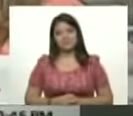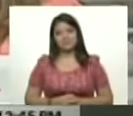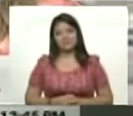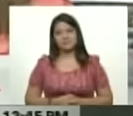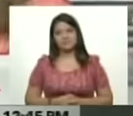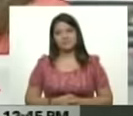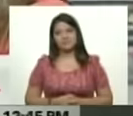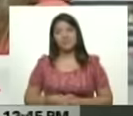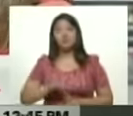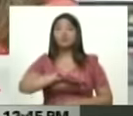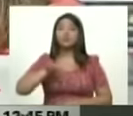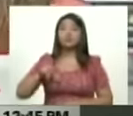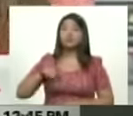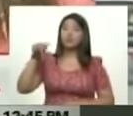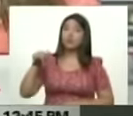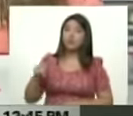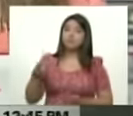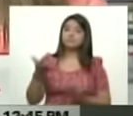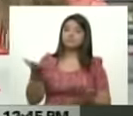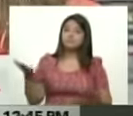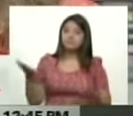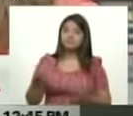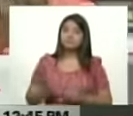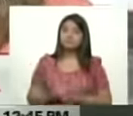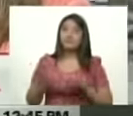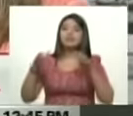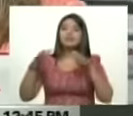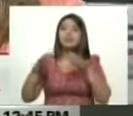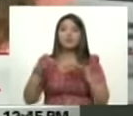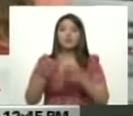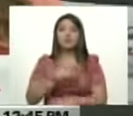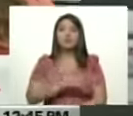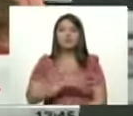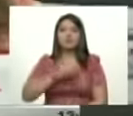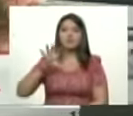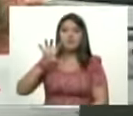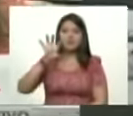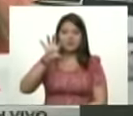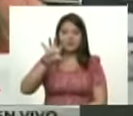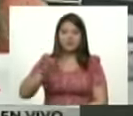Estamos hoy aquí en representación del Bloque Patriótico,